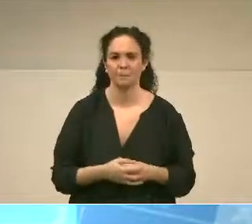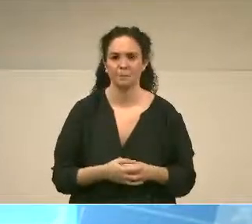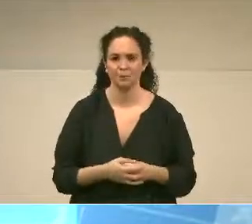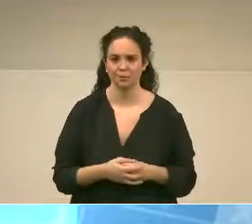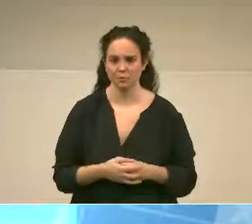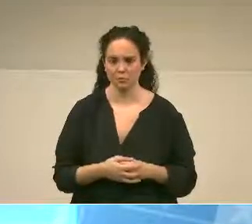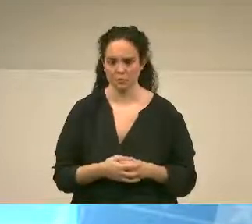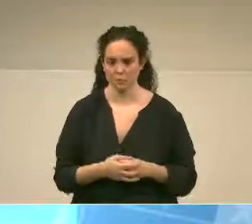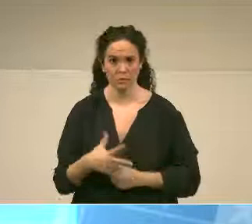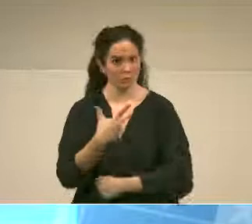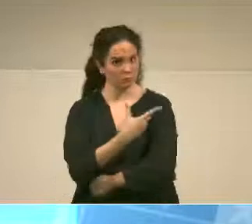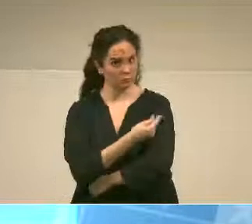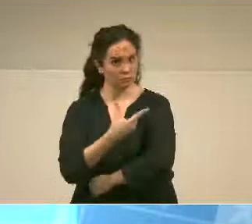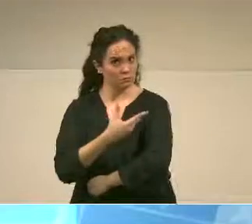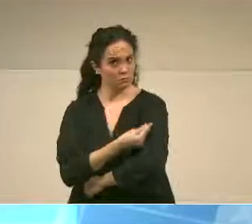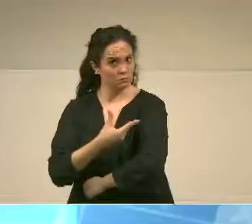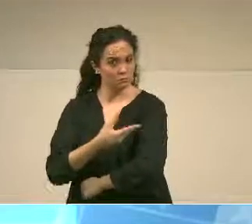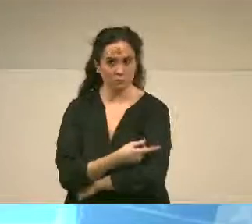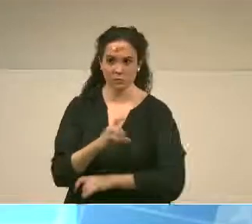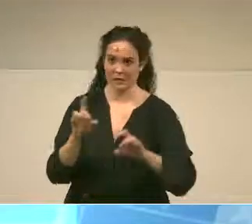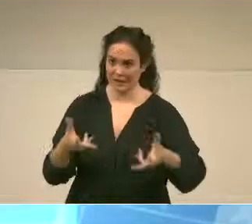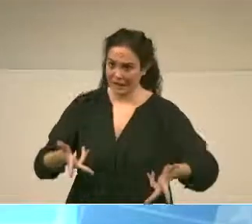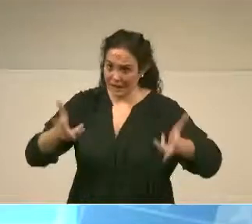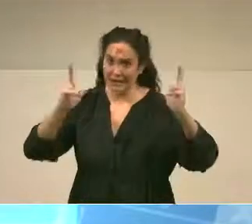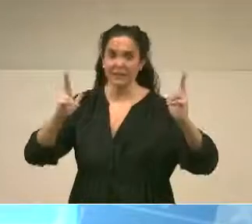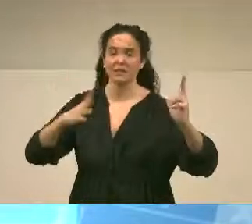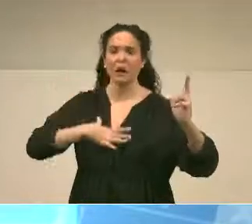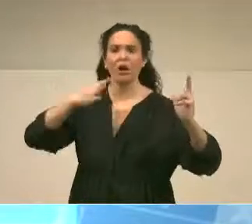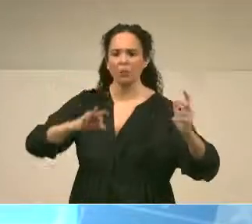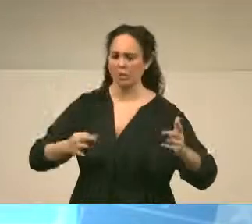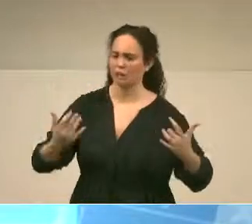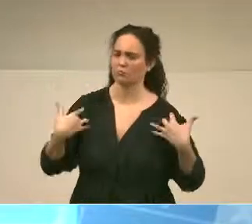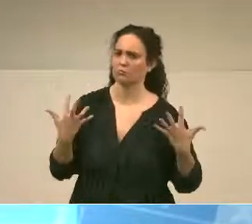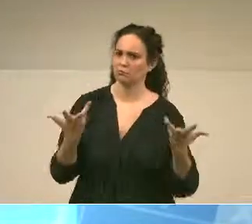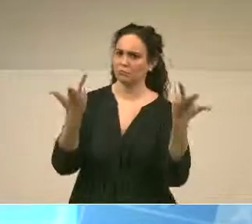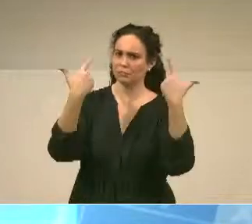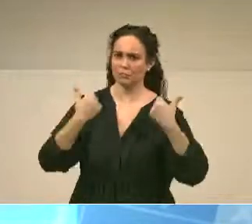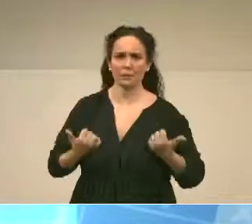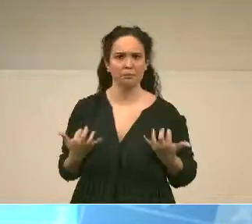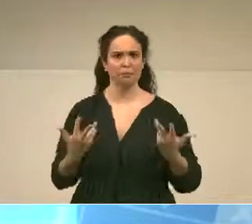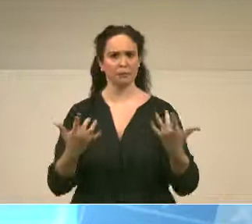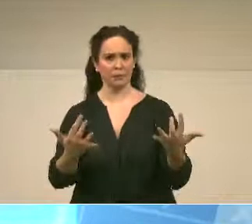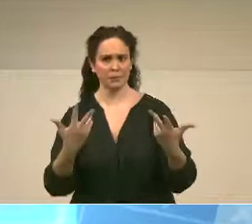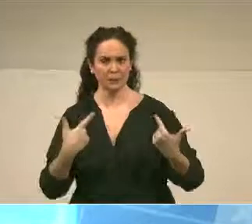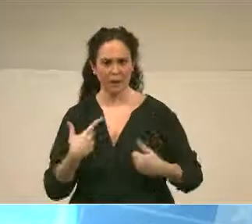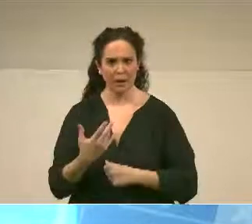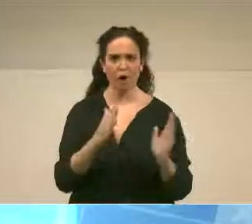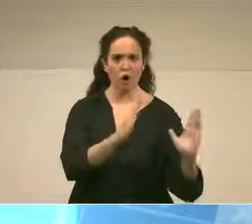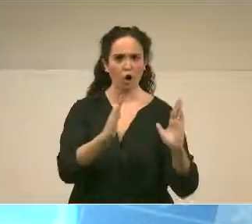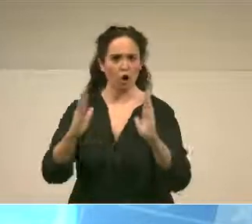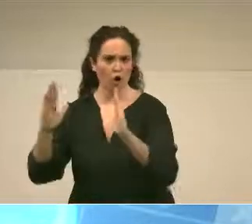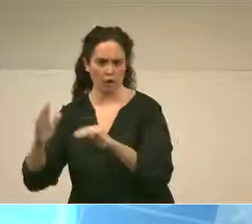dosis que estén disponibles se puedan administrar lo antes posible, de la manera más eficiente y más ordenada